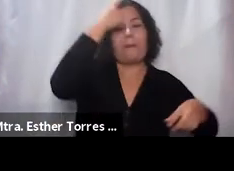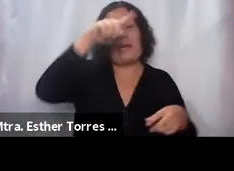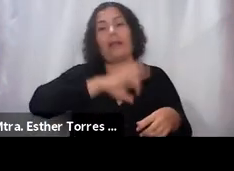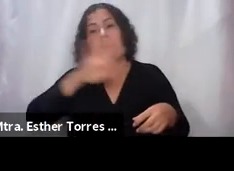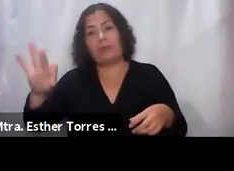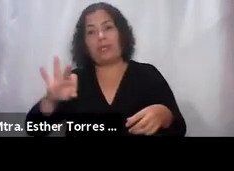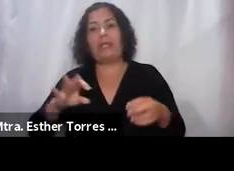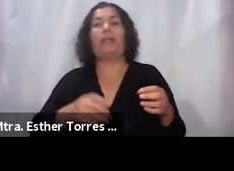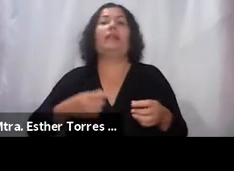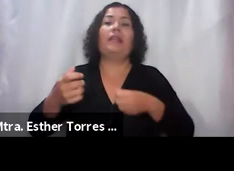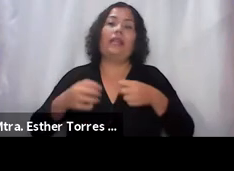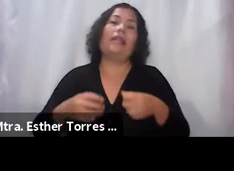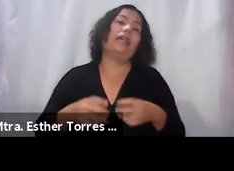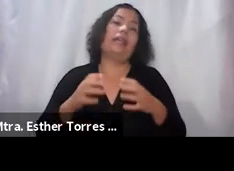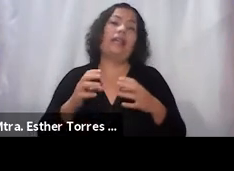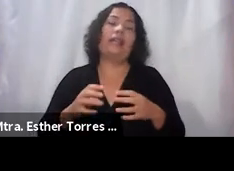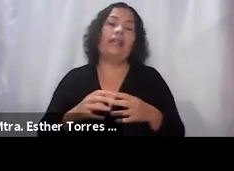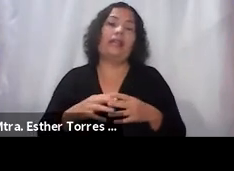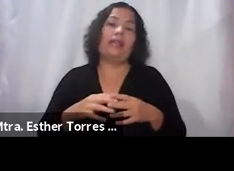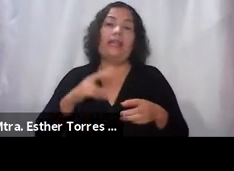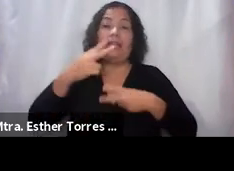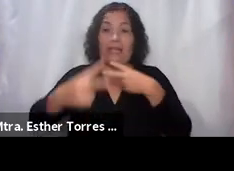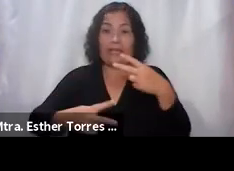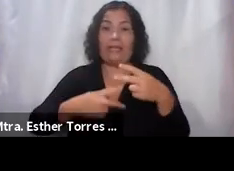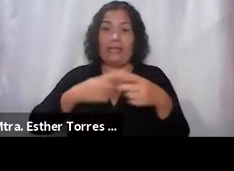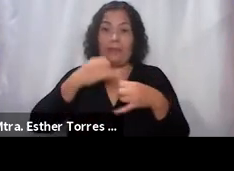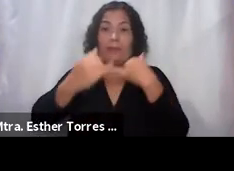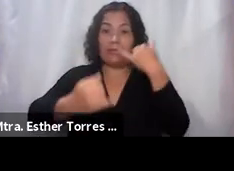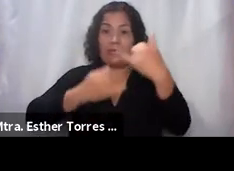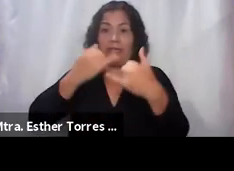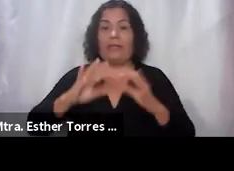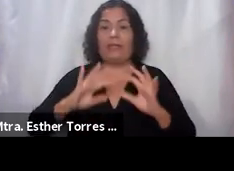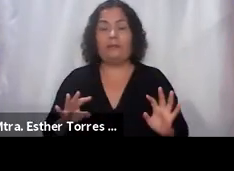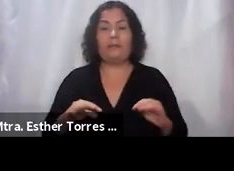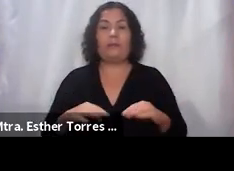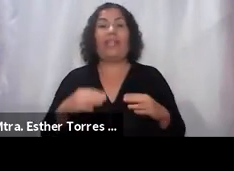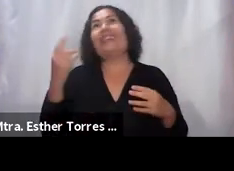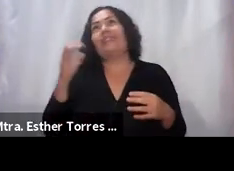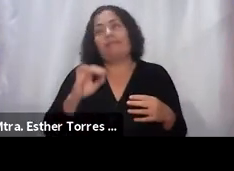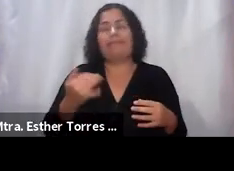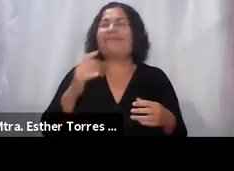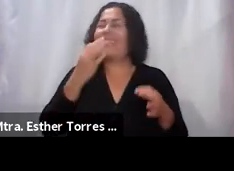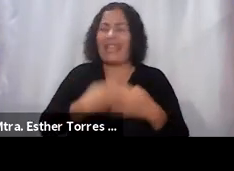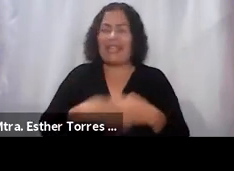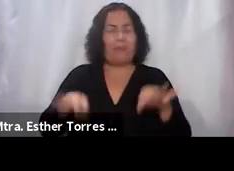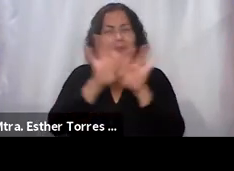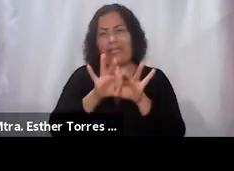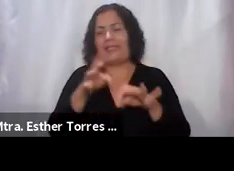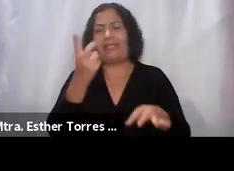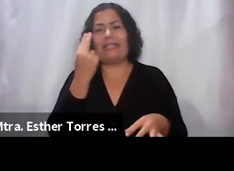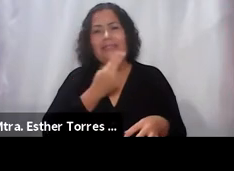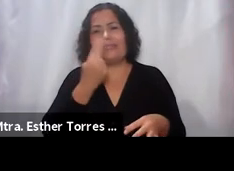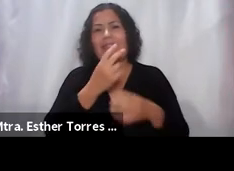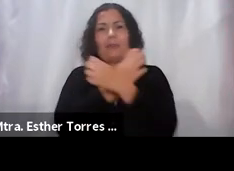se necesita educación vial para hacer estos cambios, ¿no? Ahora